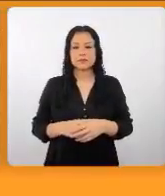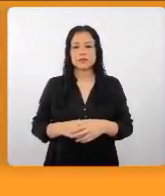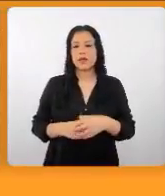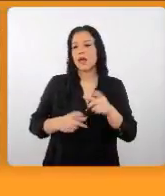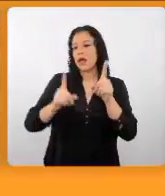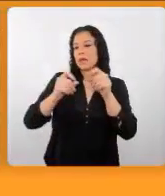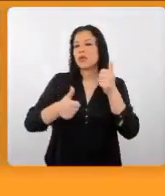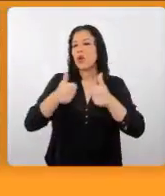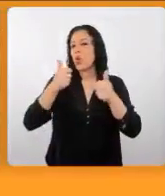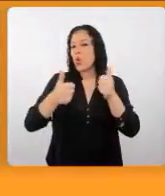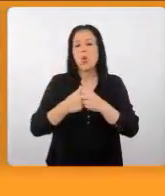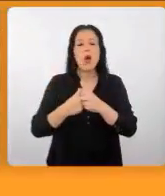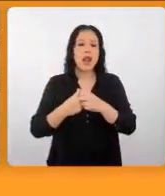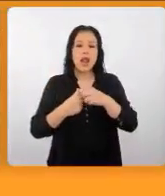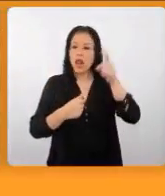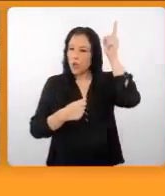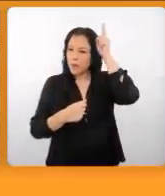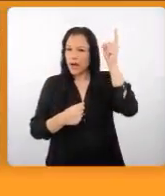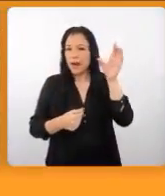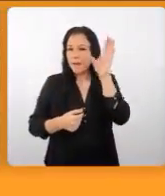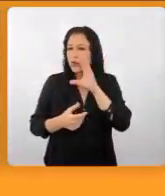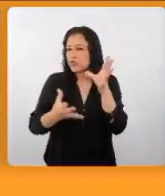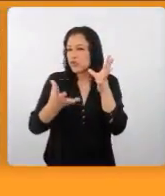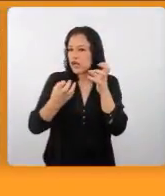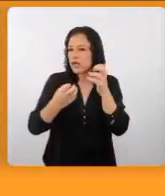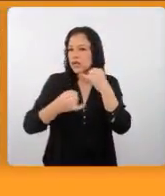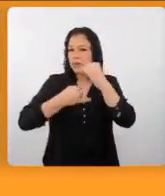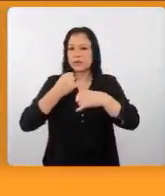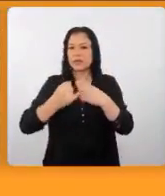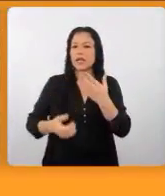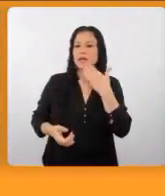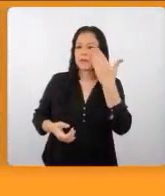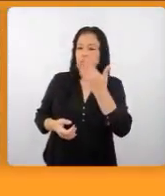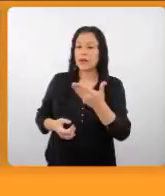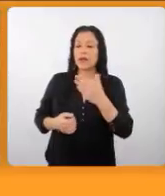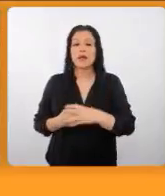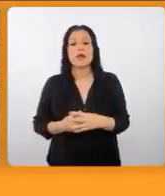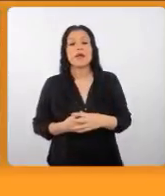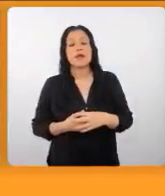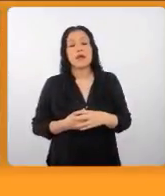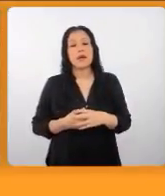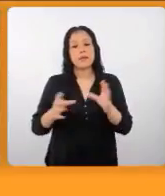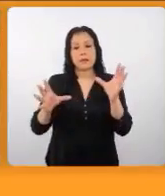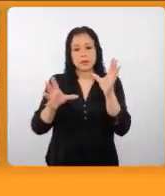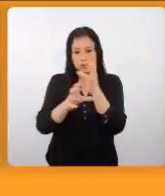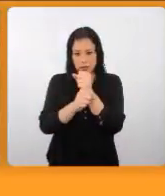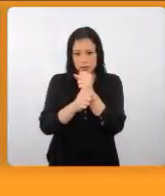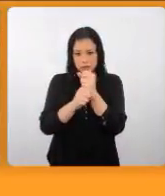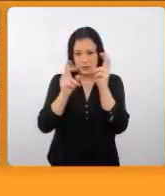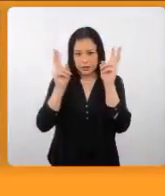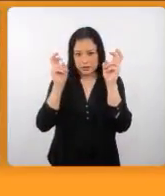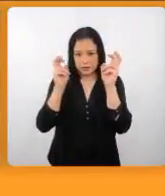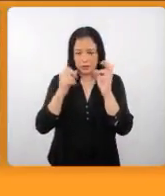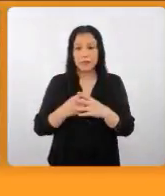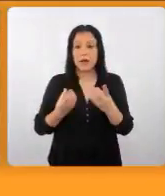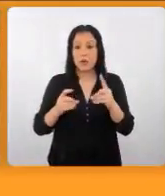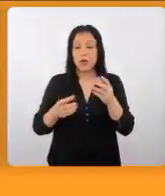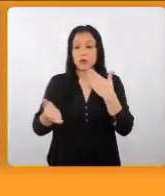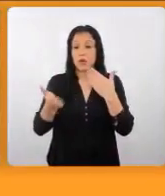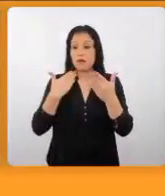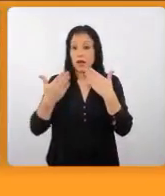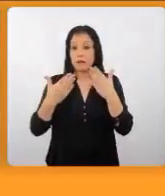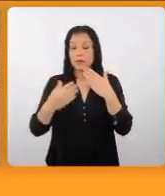¿Qué buscarían los alemanes en sus viajes internacionales? Creo que para María José. Sí, a ver, vamos a resumir un poquito este tema. De hecho, cuando hablamos de